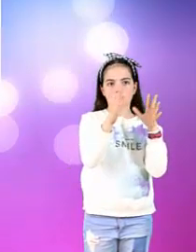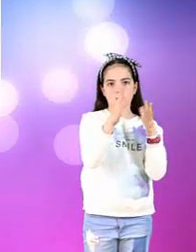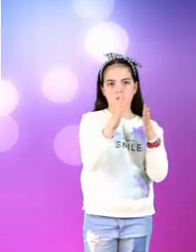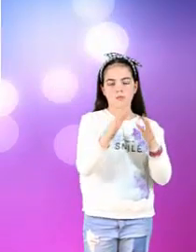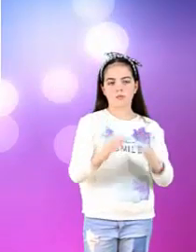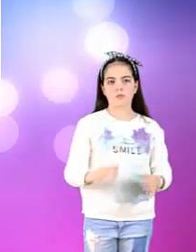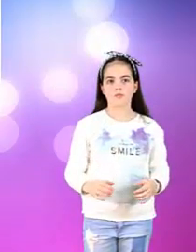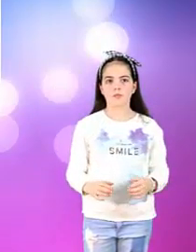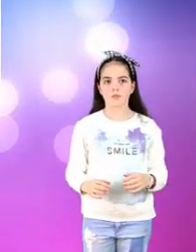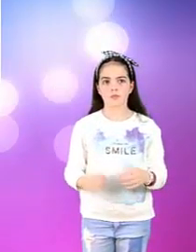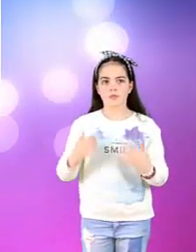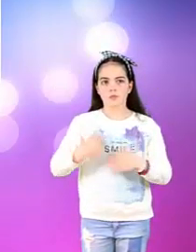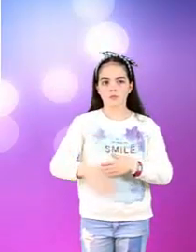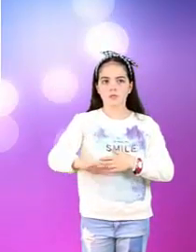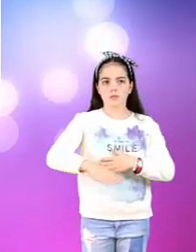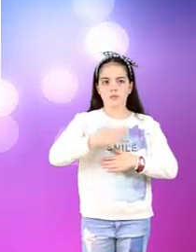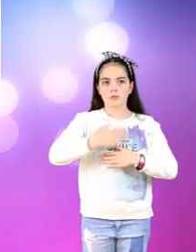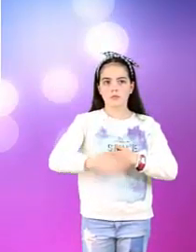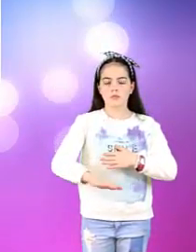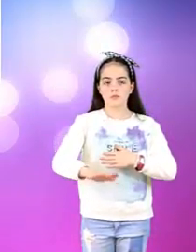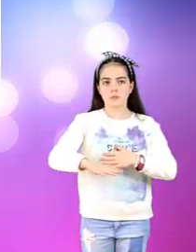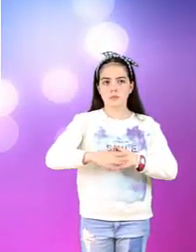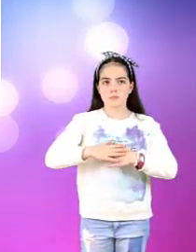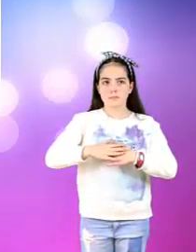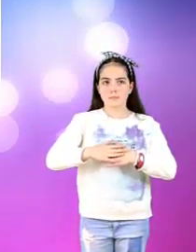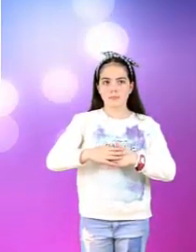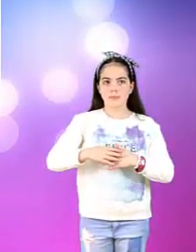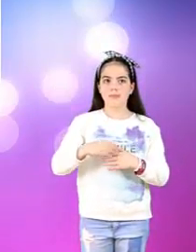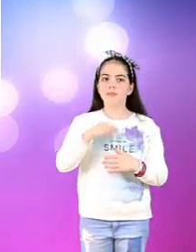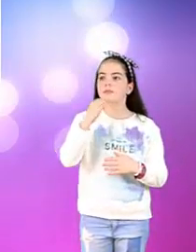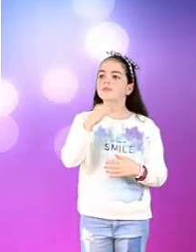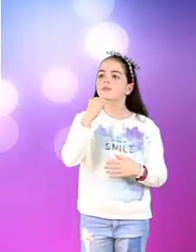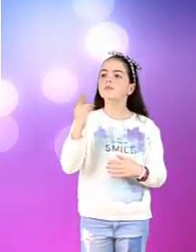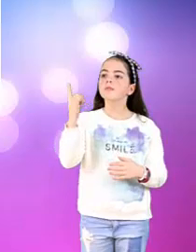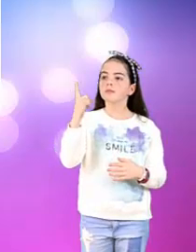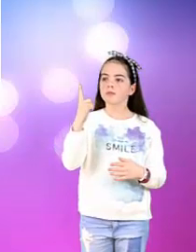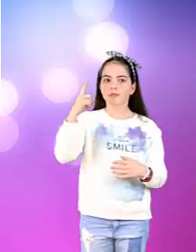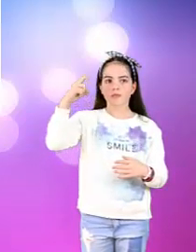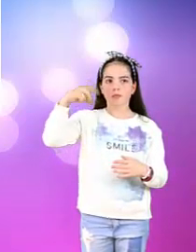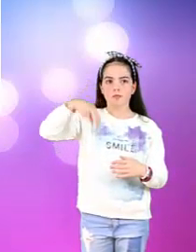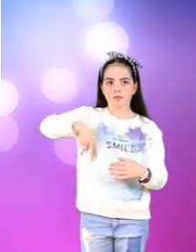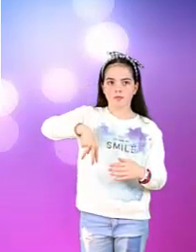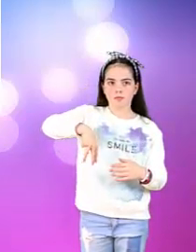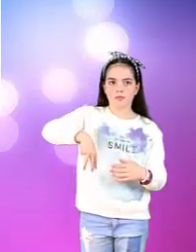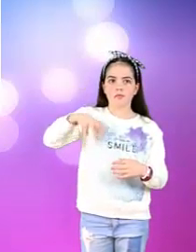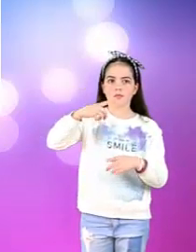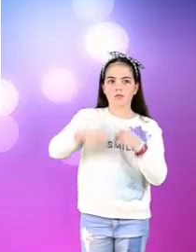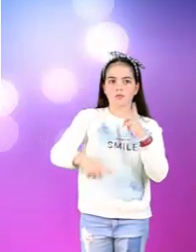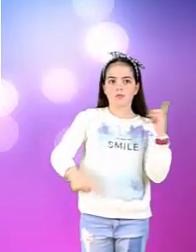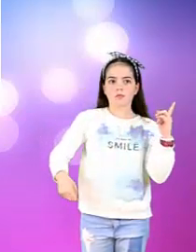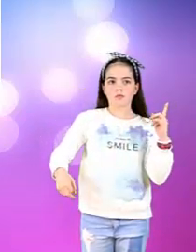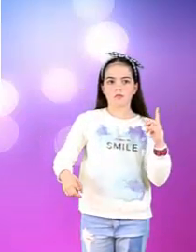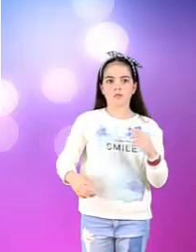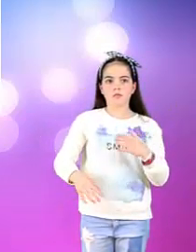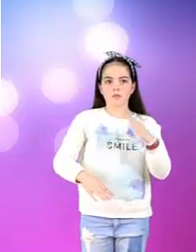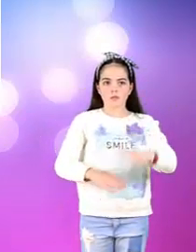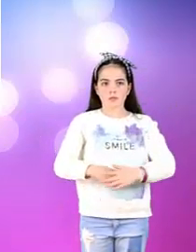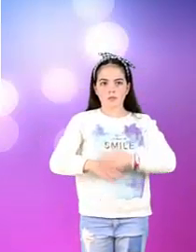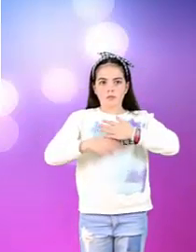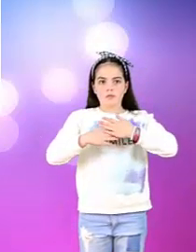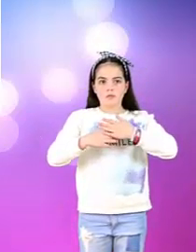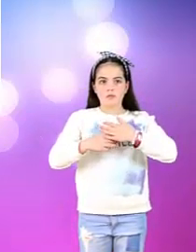En canto ás mareas, será case de metro e medio, tendo a preamar ás 3 menos 10 da madrugada